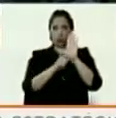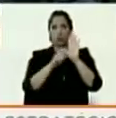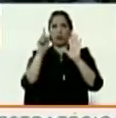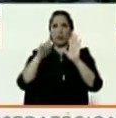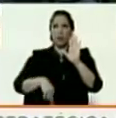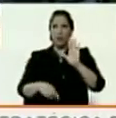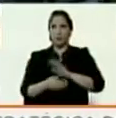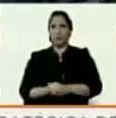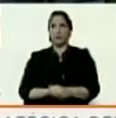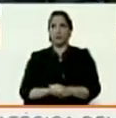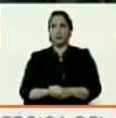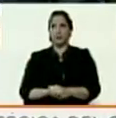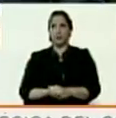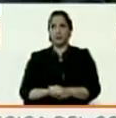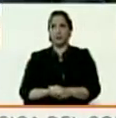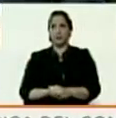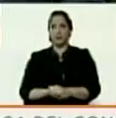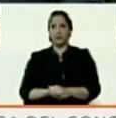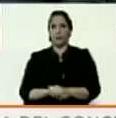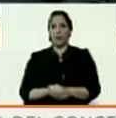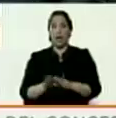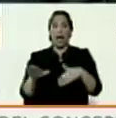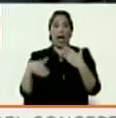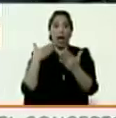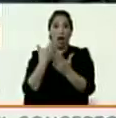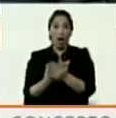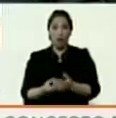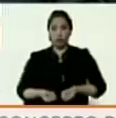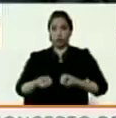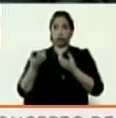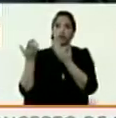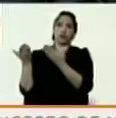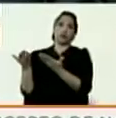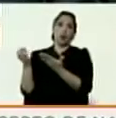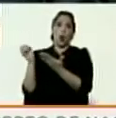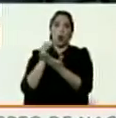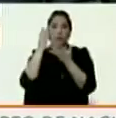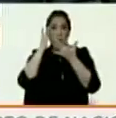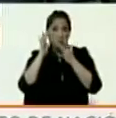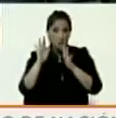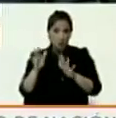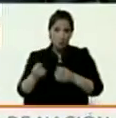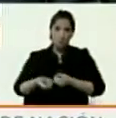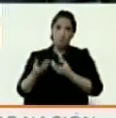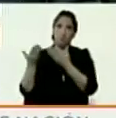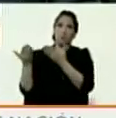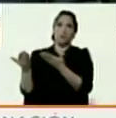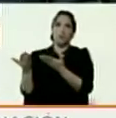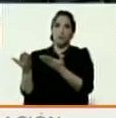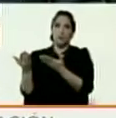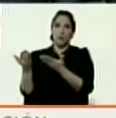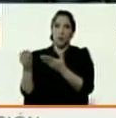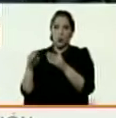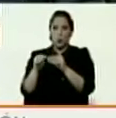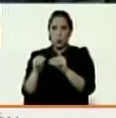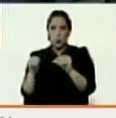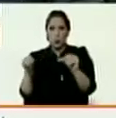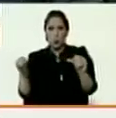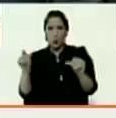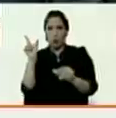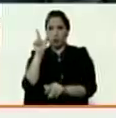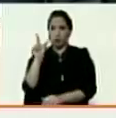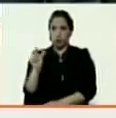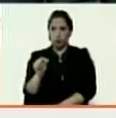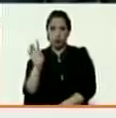Constitución, hasta la entrega o la intención de entregar el territorio de la Guayana Esequiba, que